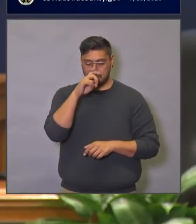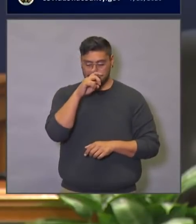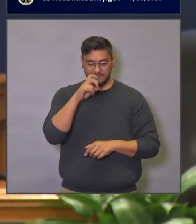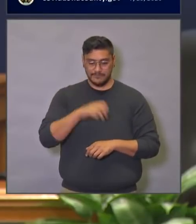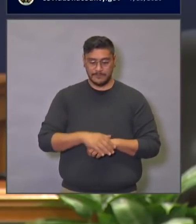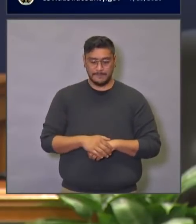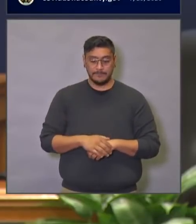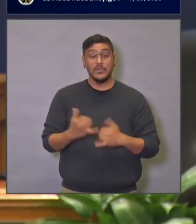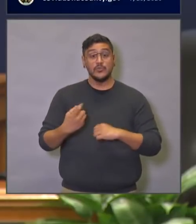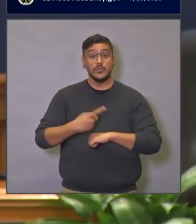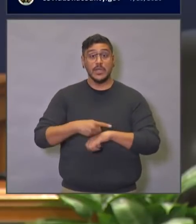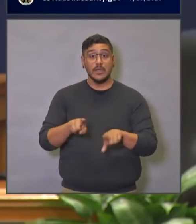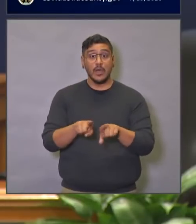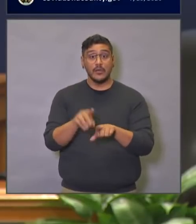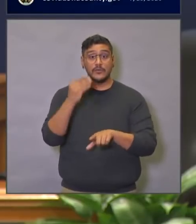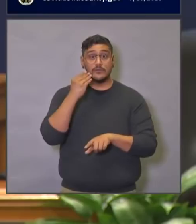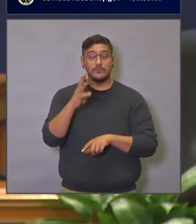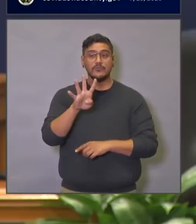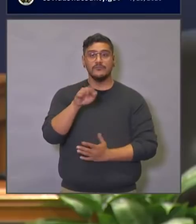Hoy también reportamos